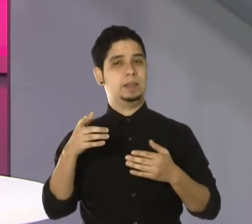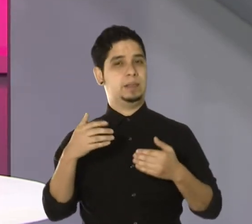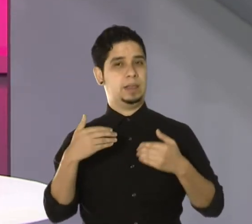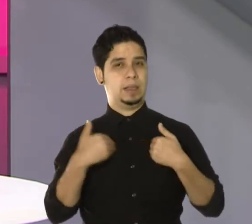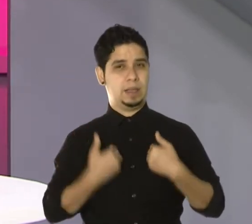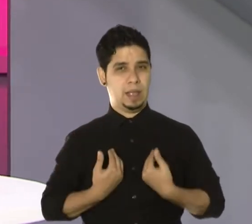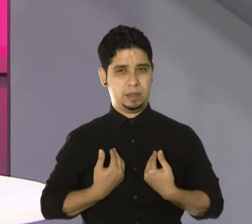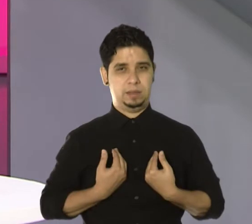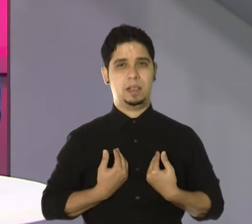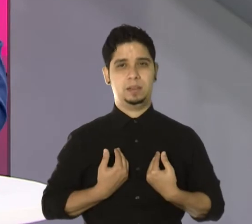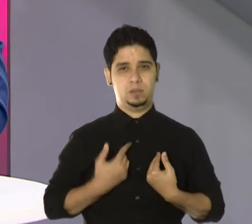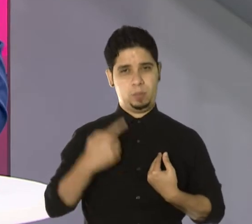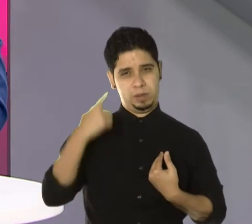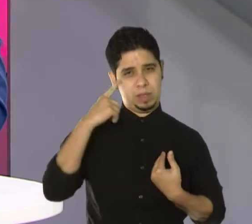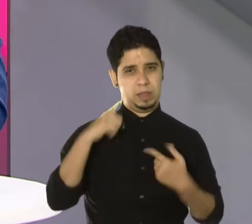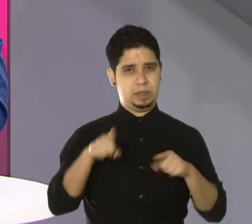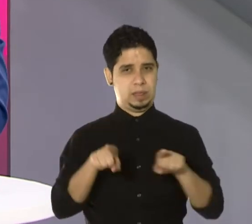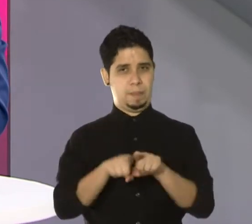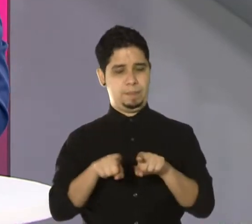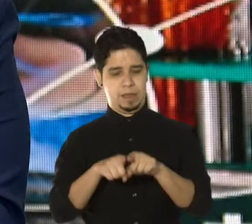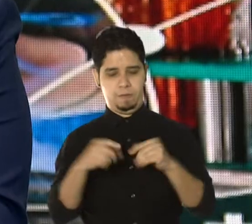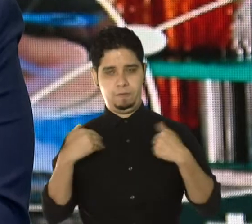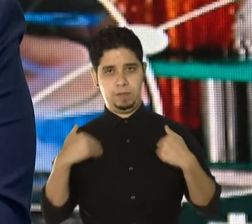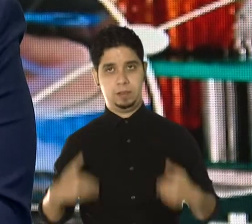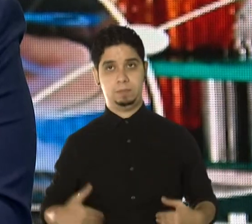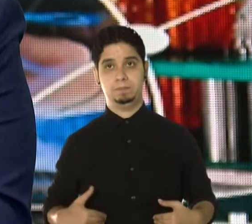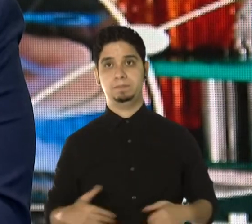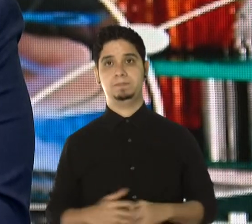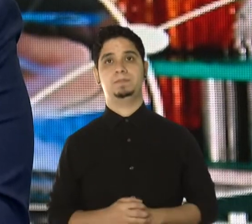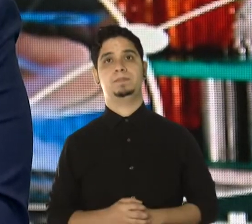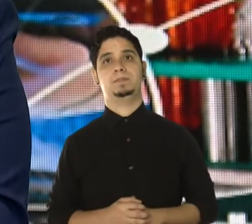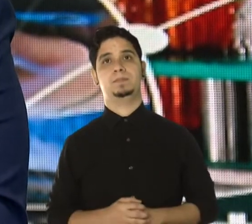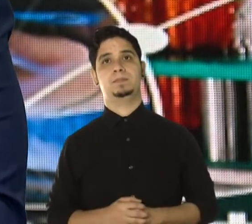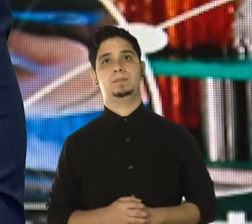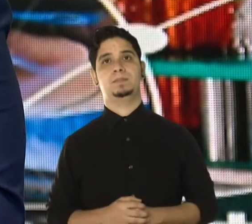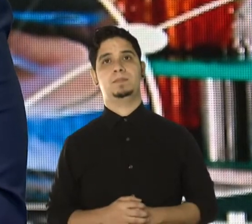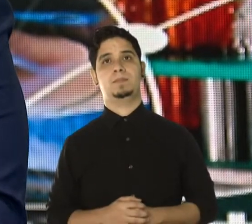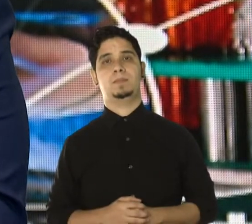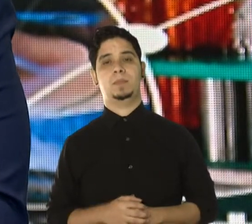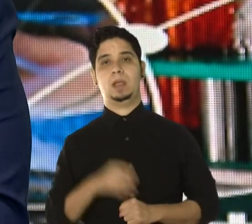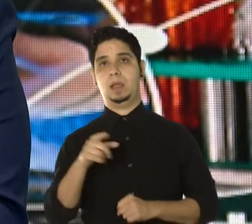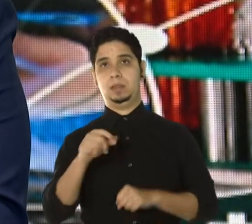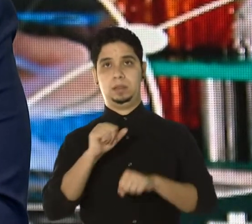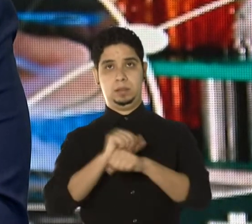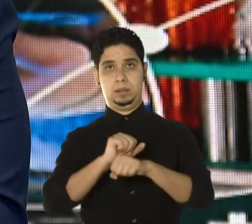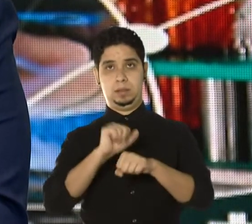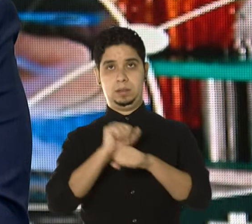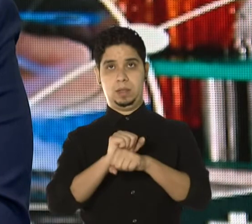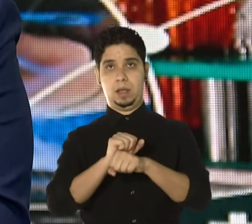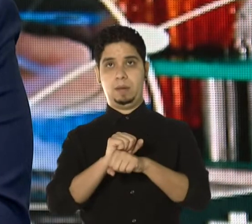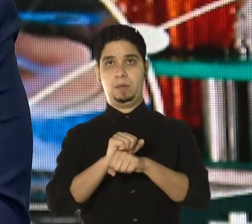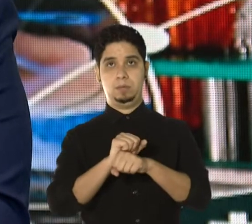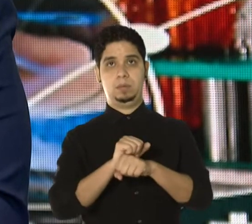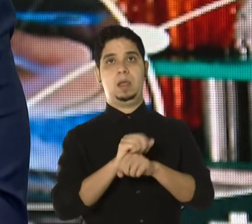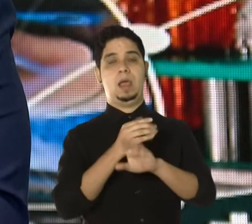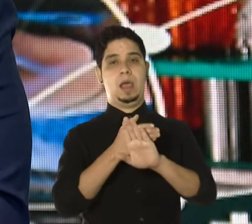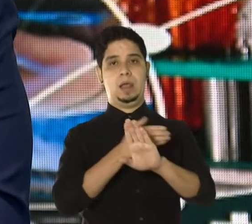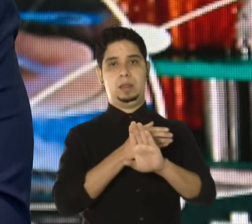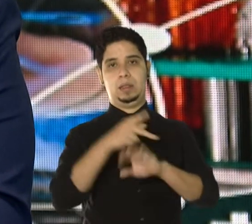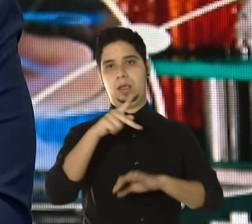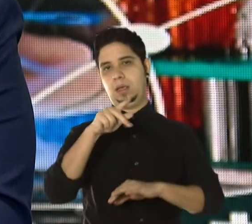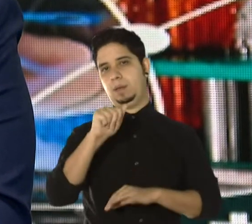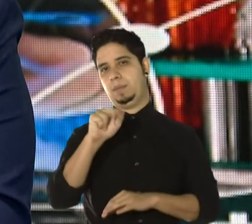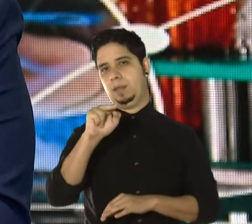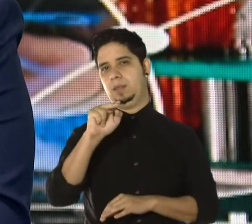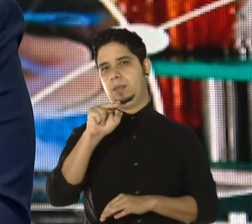y física que tiene que sufrir ahí. Hay labores que pre-pandemia requerían el uso de mascarillas, ¿verdad?